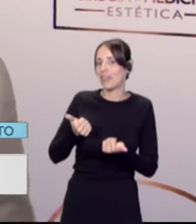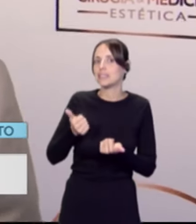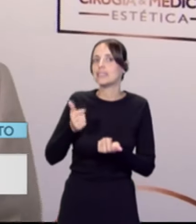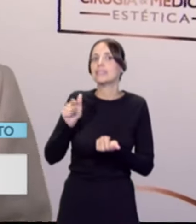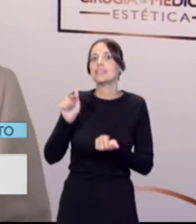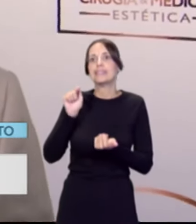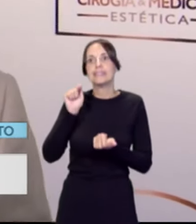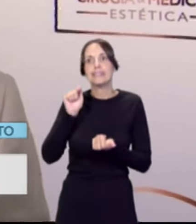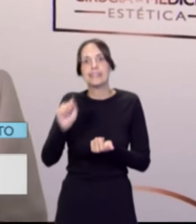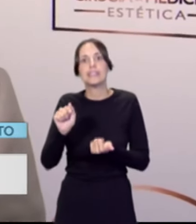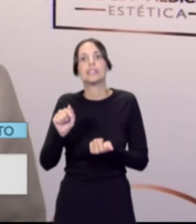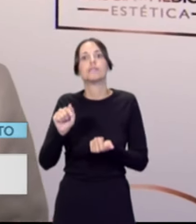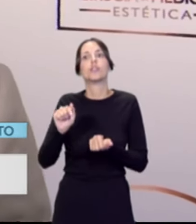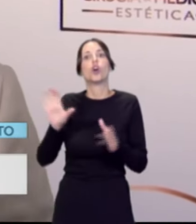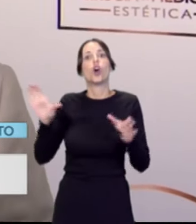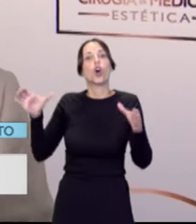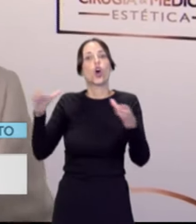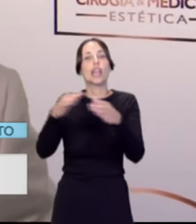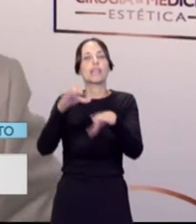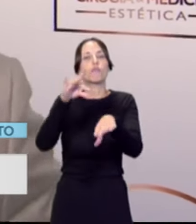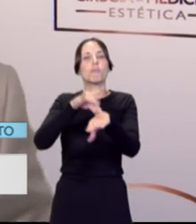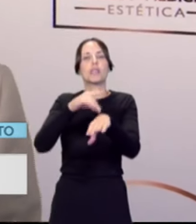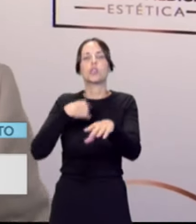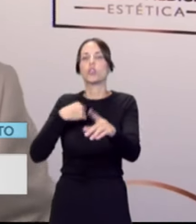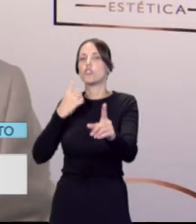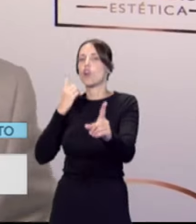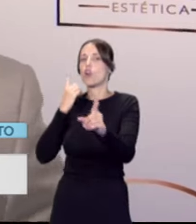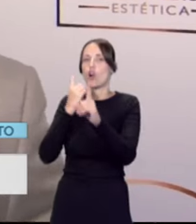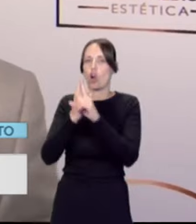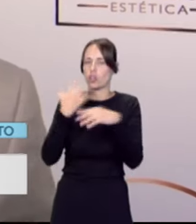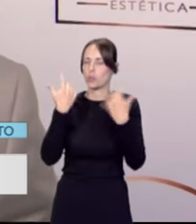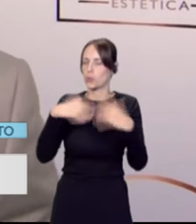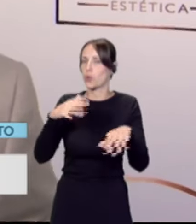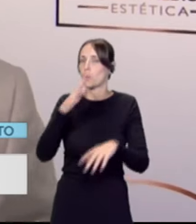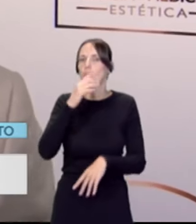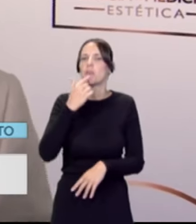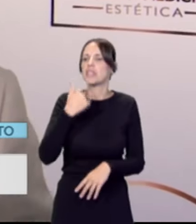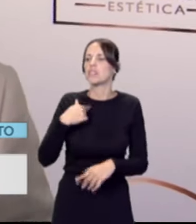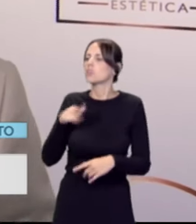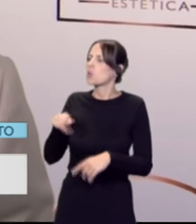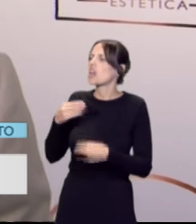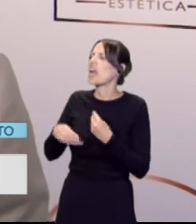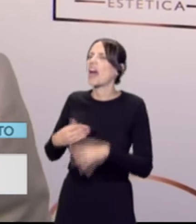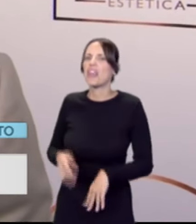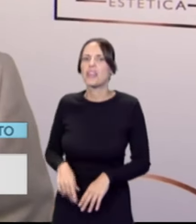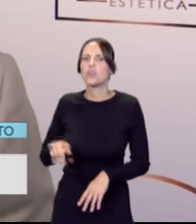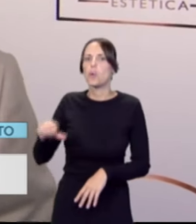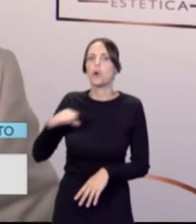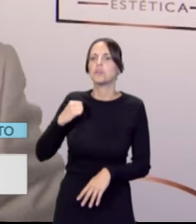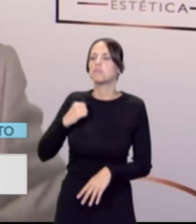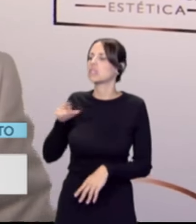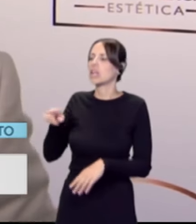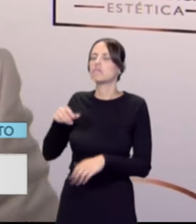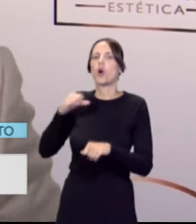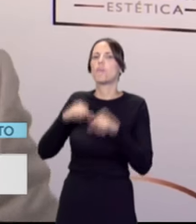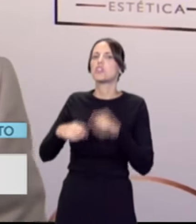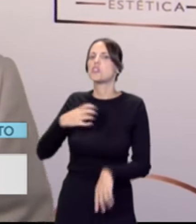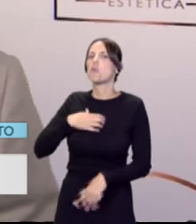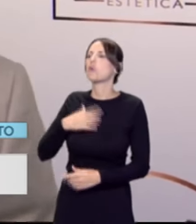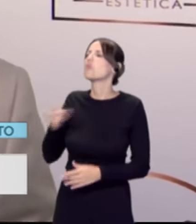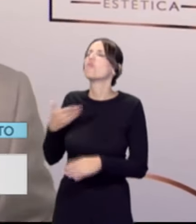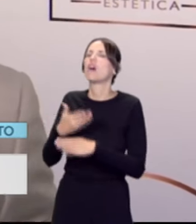afrontación que tuve con el colectivo médico inicial, que me decían que dónde me metía, a mí se me prohibía operar en hospitales a esos pacientes porque me decían que dónde